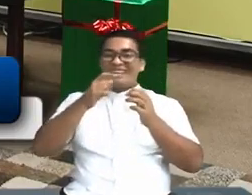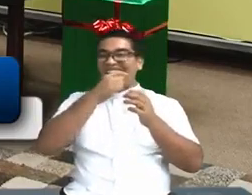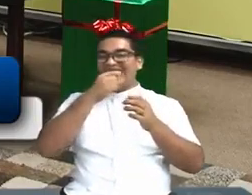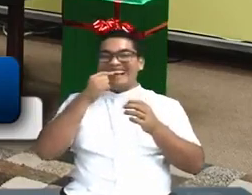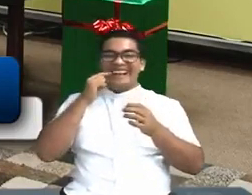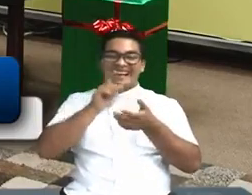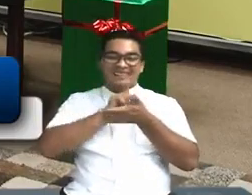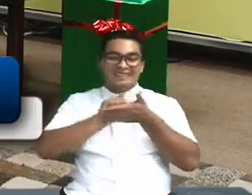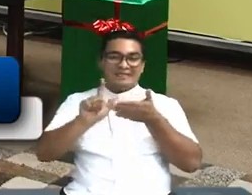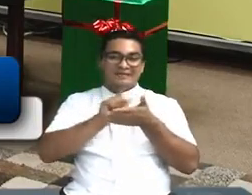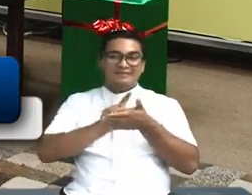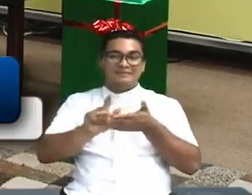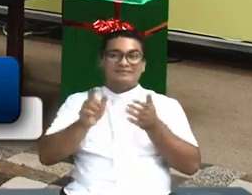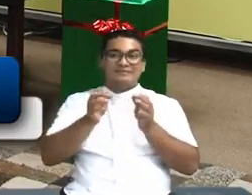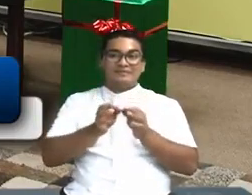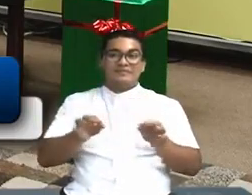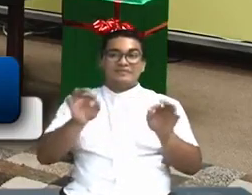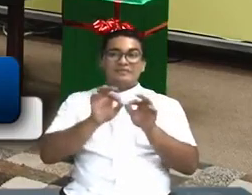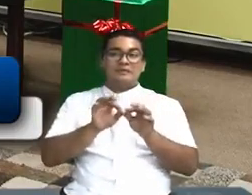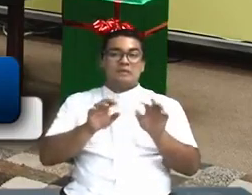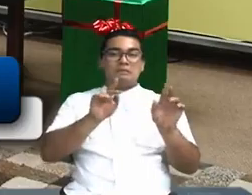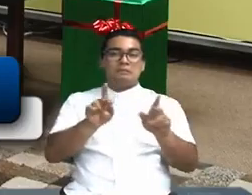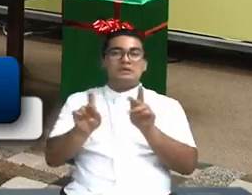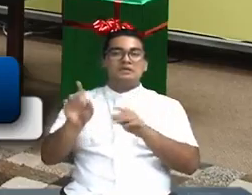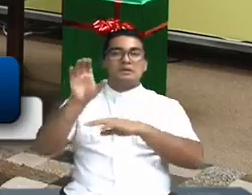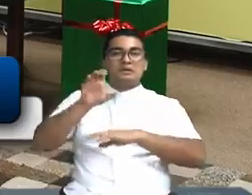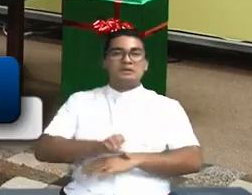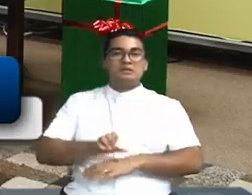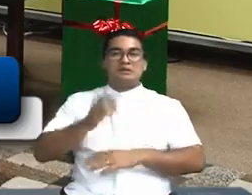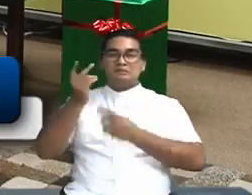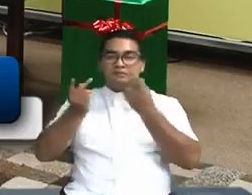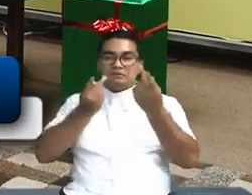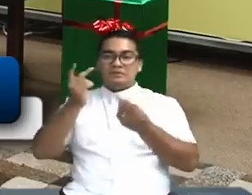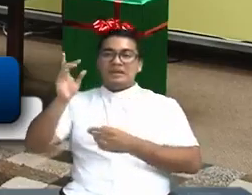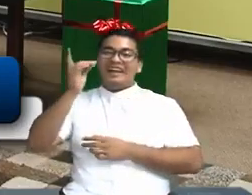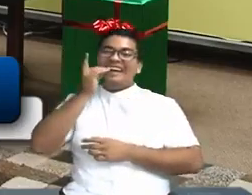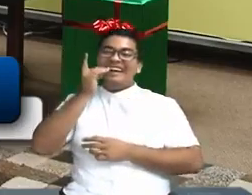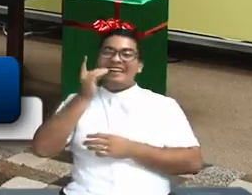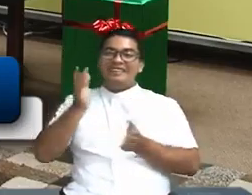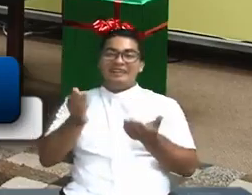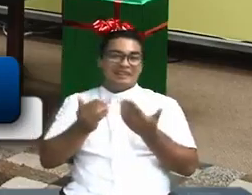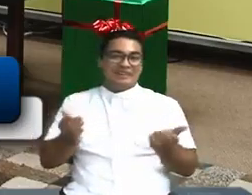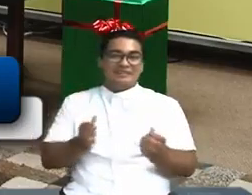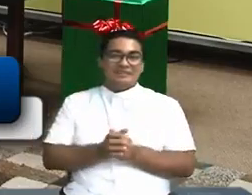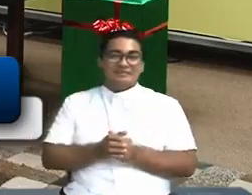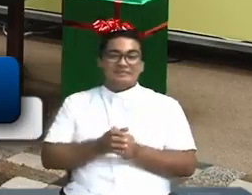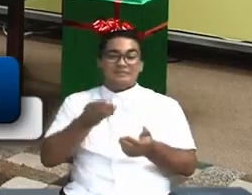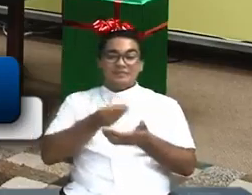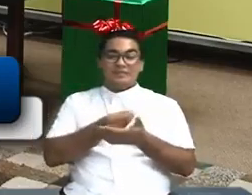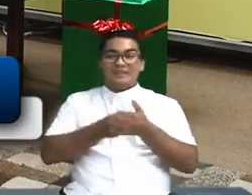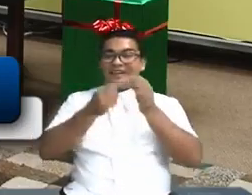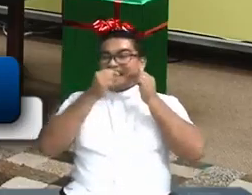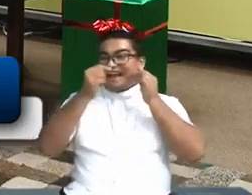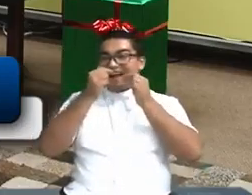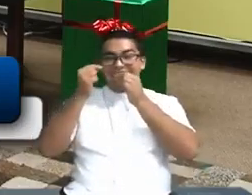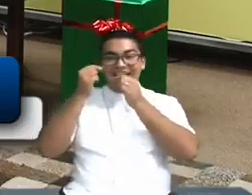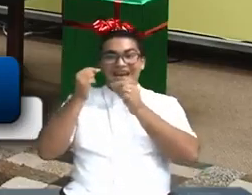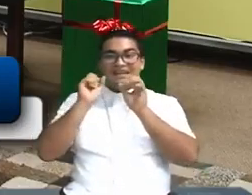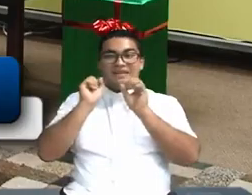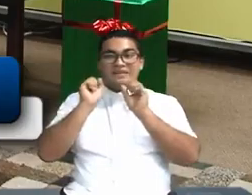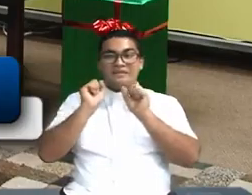dentales, porque no todos tenemos esa costumbre de, por ejemplo, comprar un hilo dental y